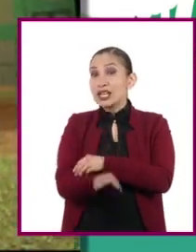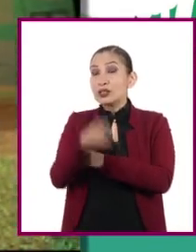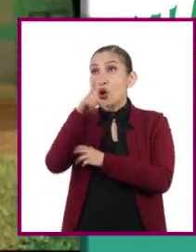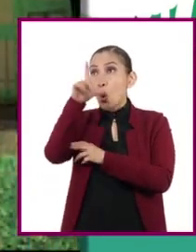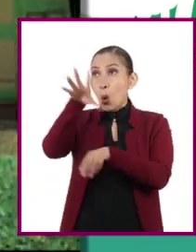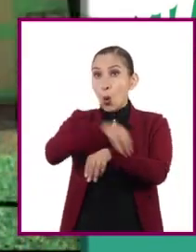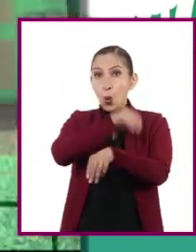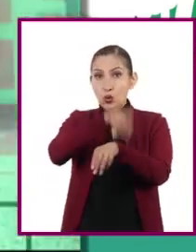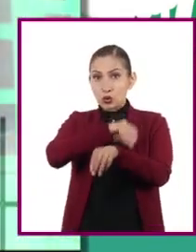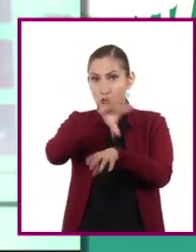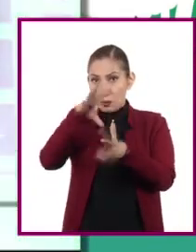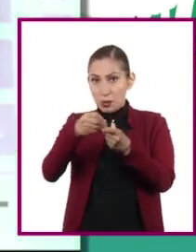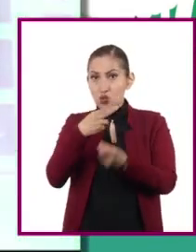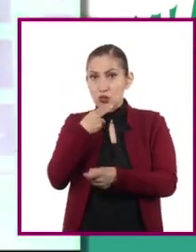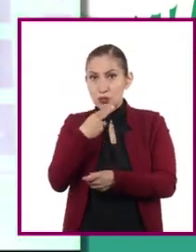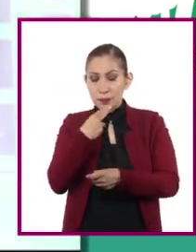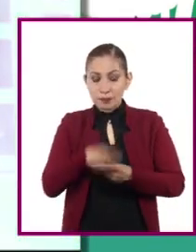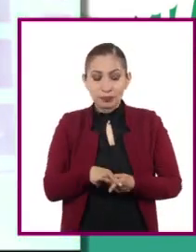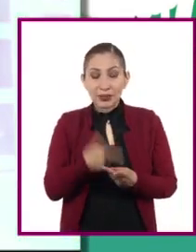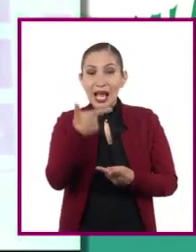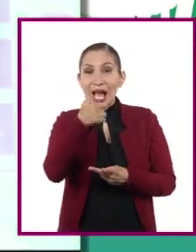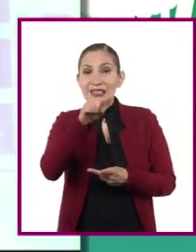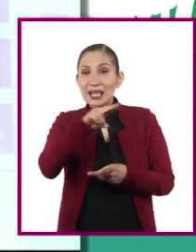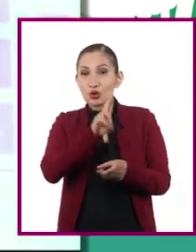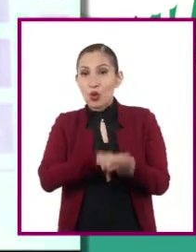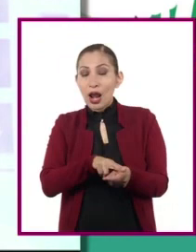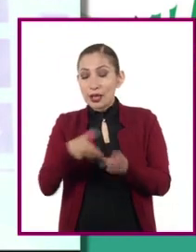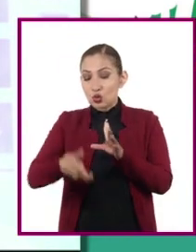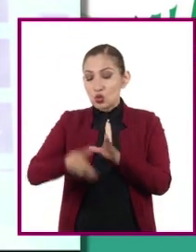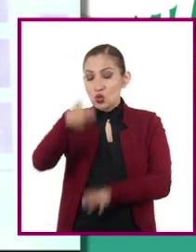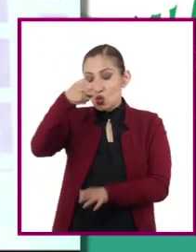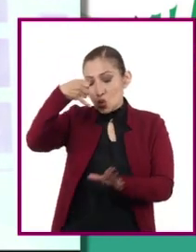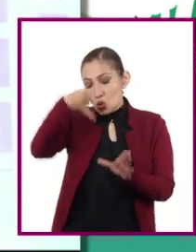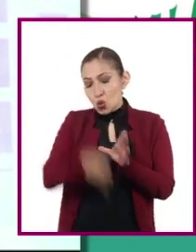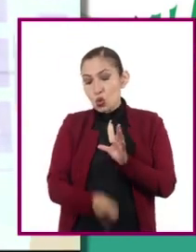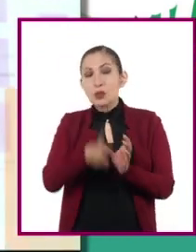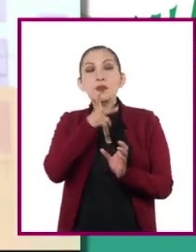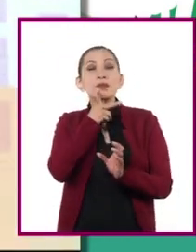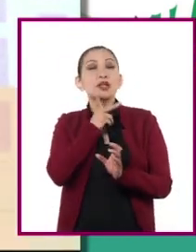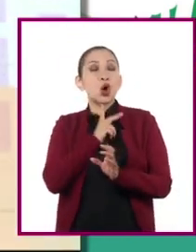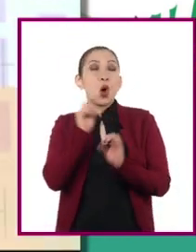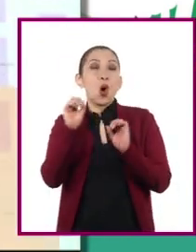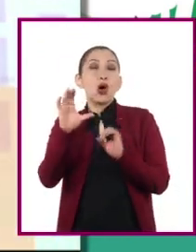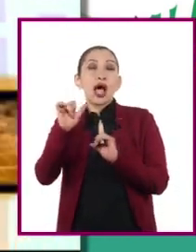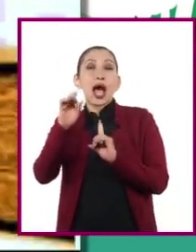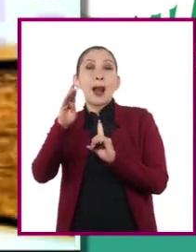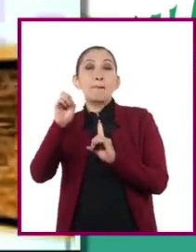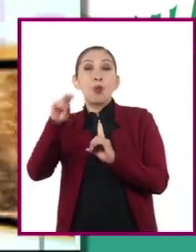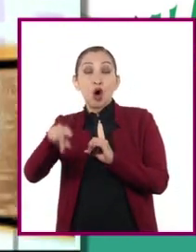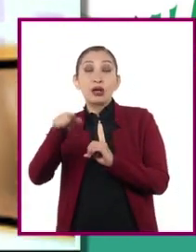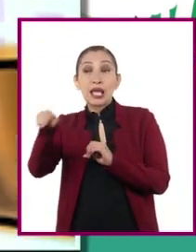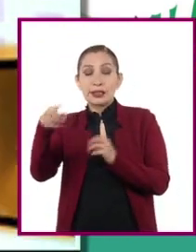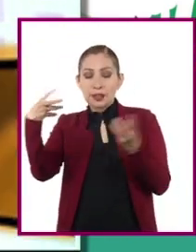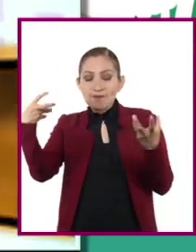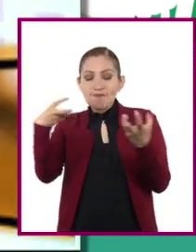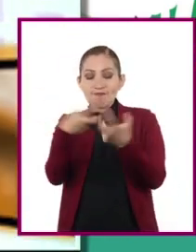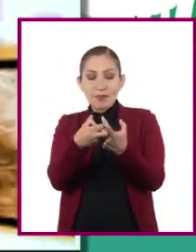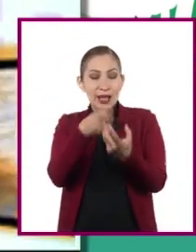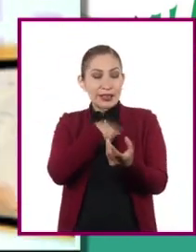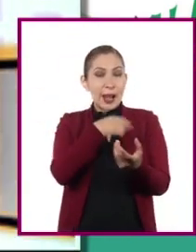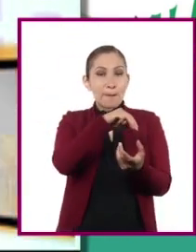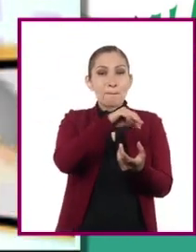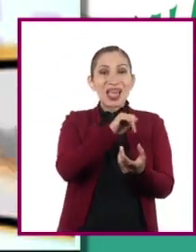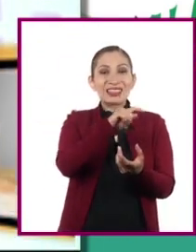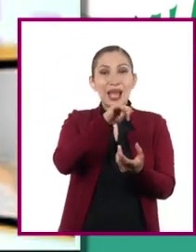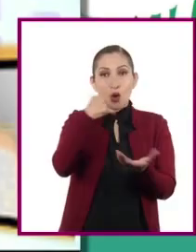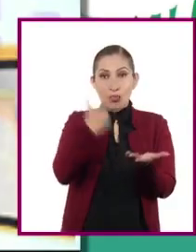de la electricidad total. El gas natural se extrae de los yacimientos petroleros o de carbón y es una mezcla que tiene al